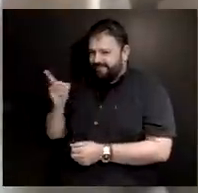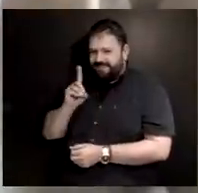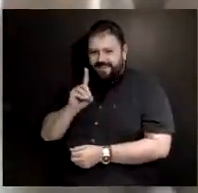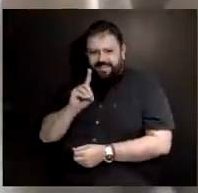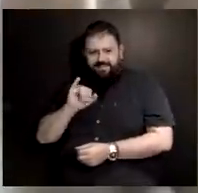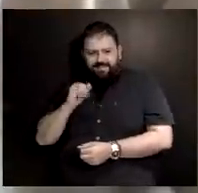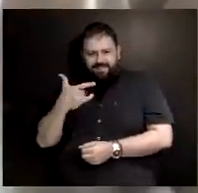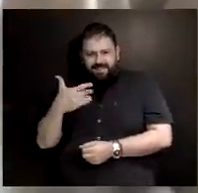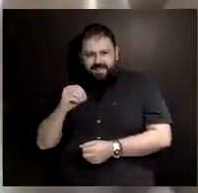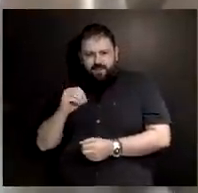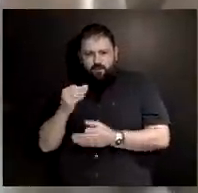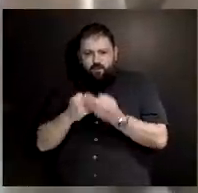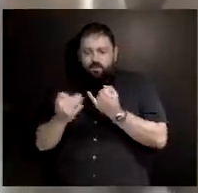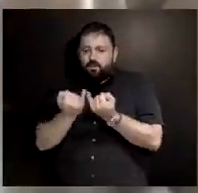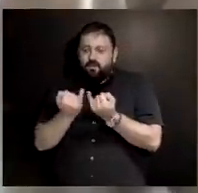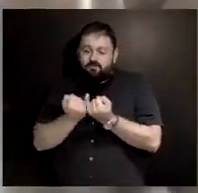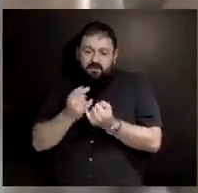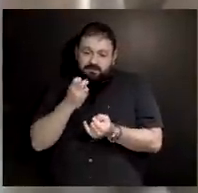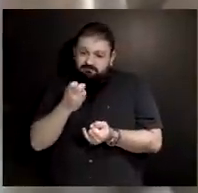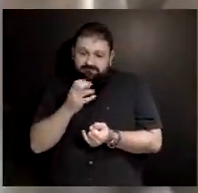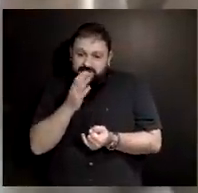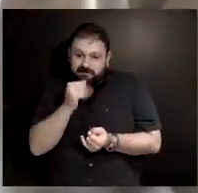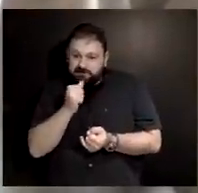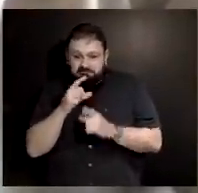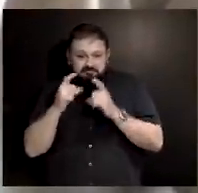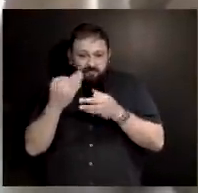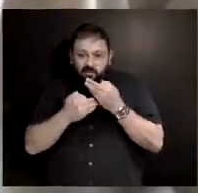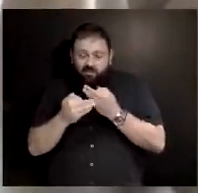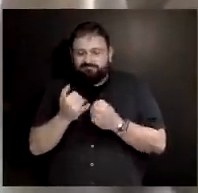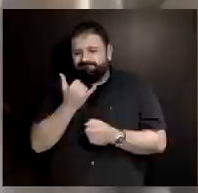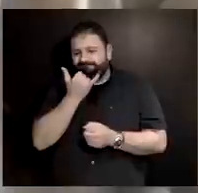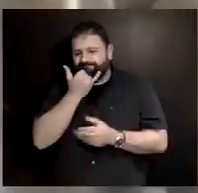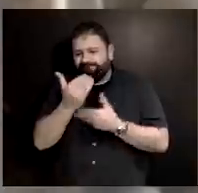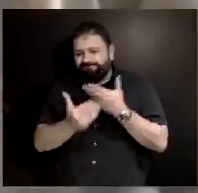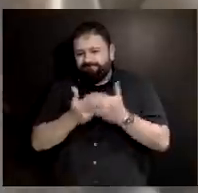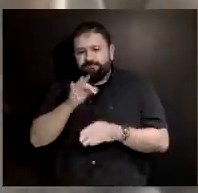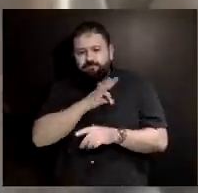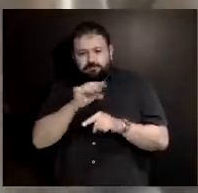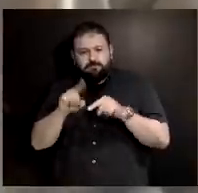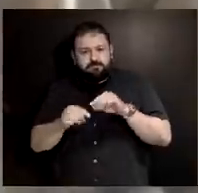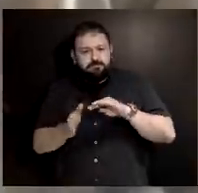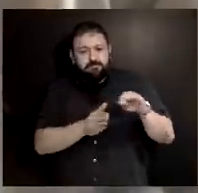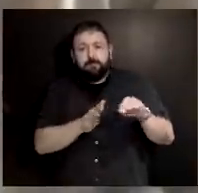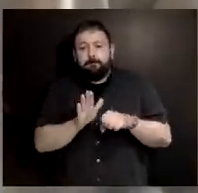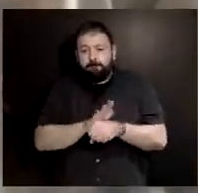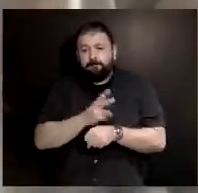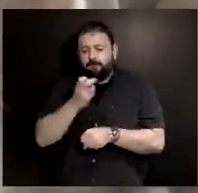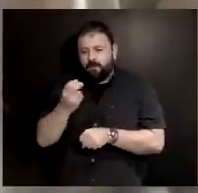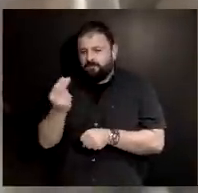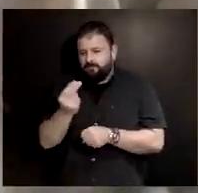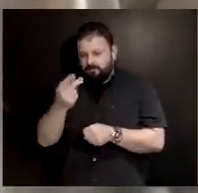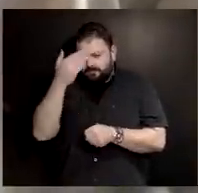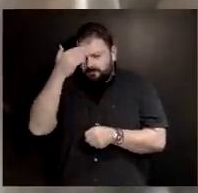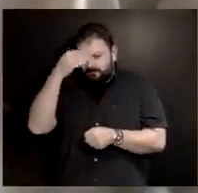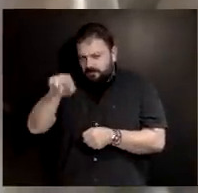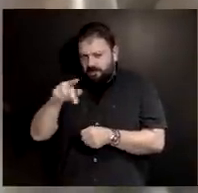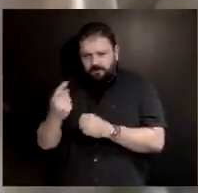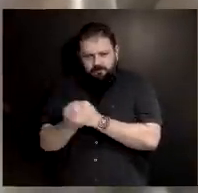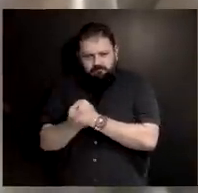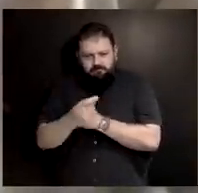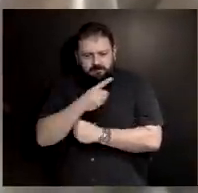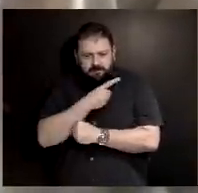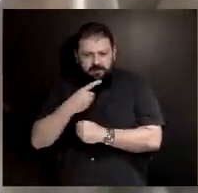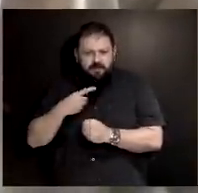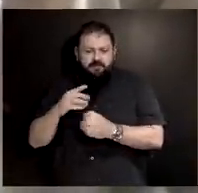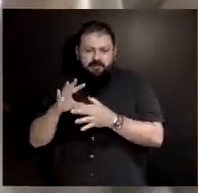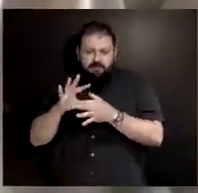hacemos bien, entonces nos vamos a quitar la oportunidad de poder volver a hacerlo pronto. Entonces creo que no hace falta explicarles que entre más